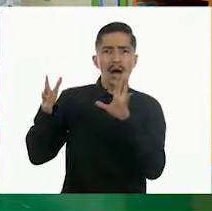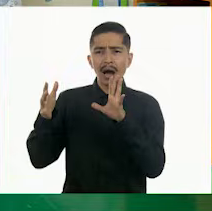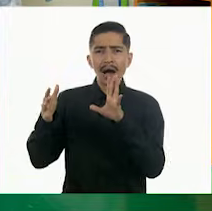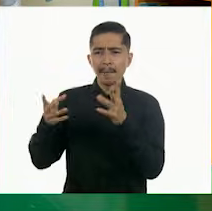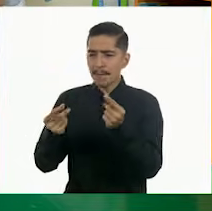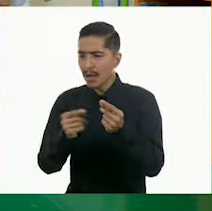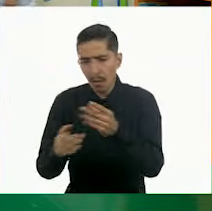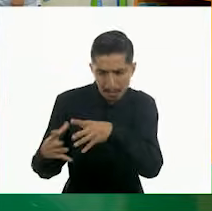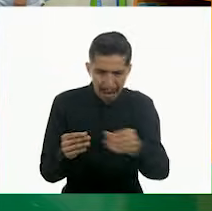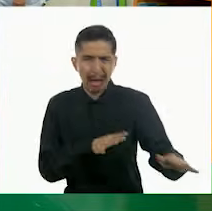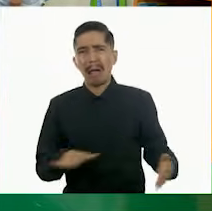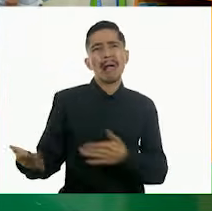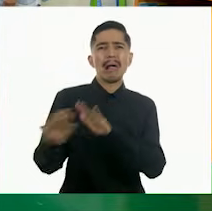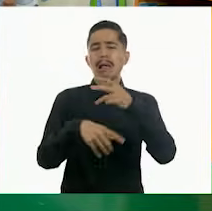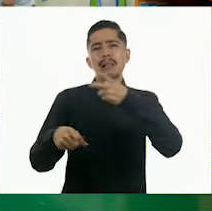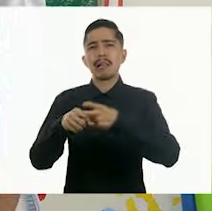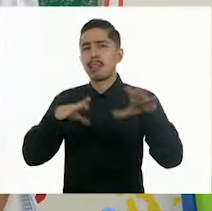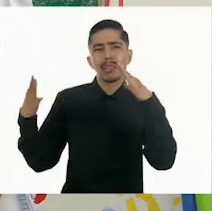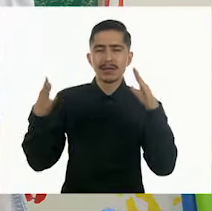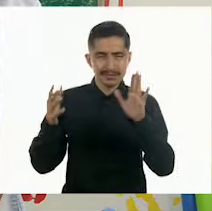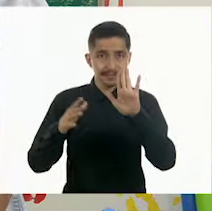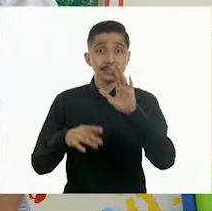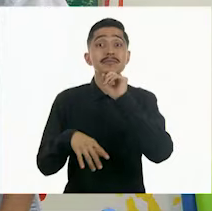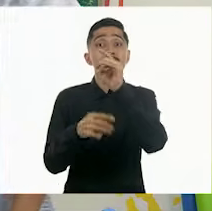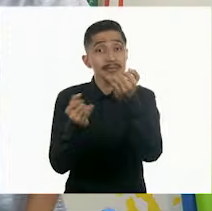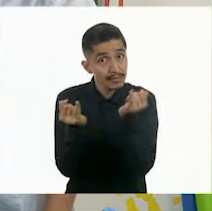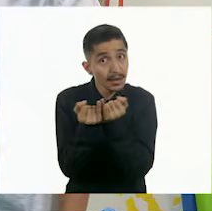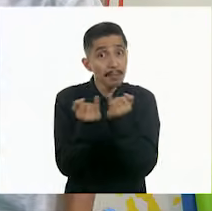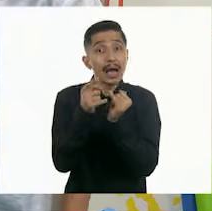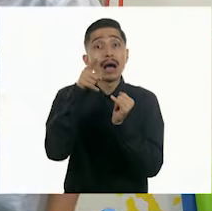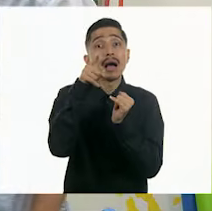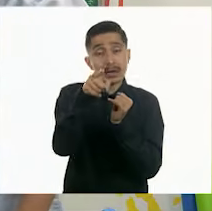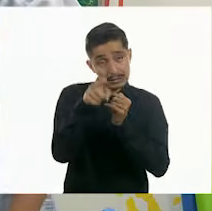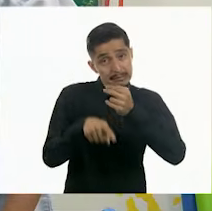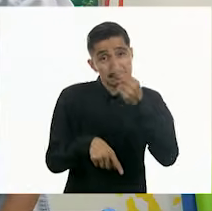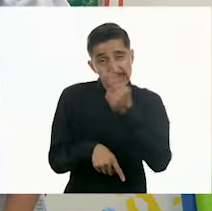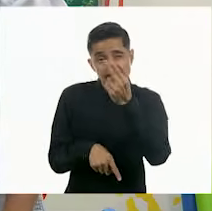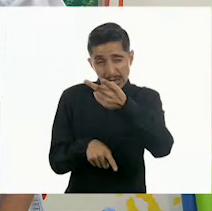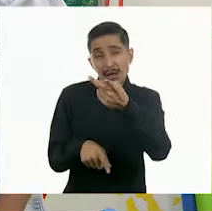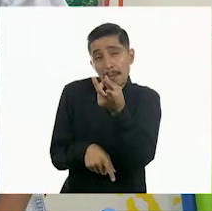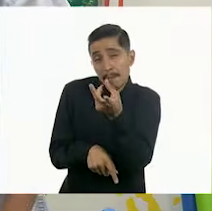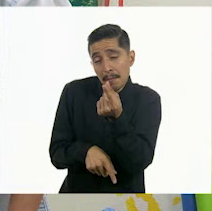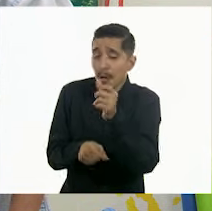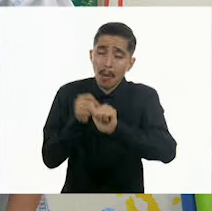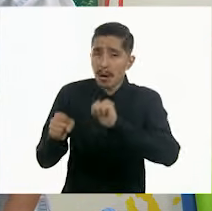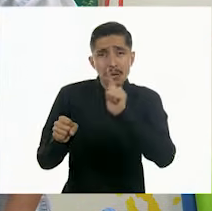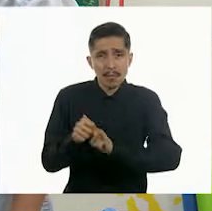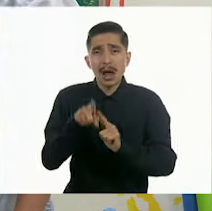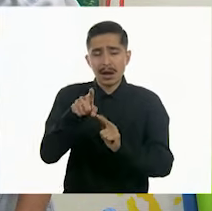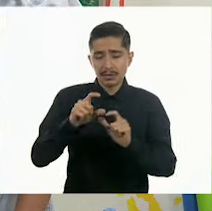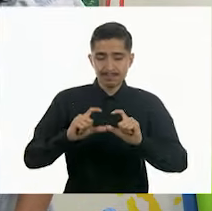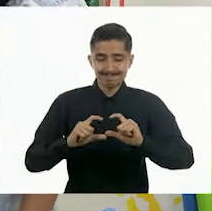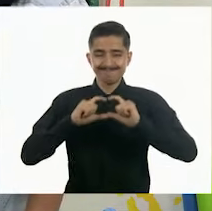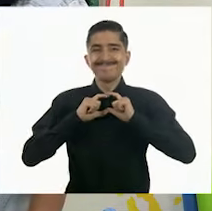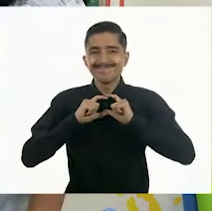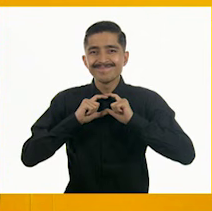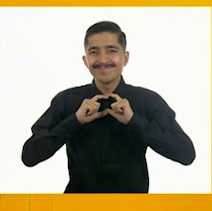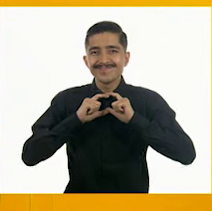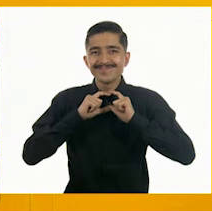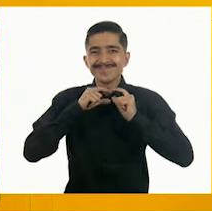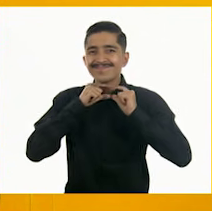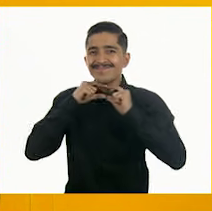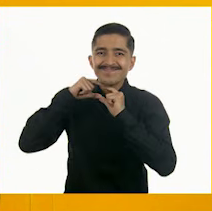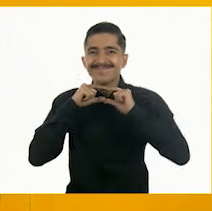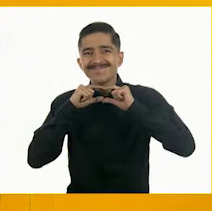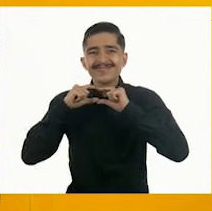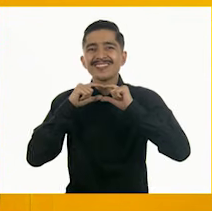Y asegúrate de que tu mascota cuente con una plaquita de identificación que lleve tus datos. Muy importante.